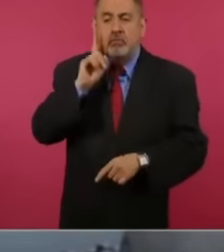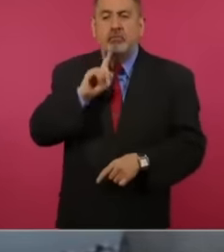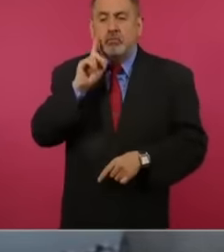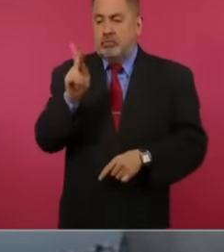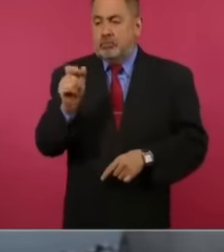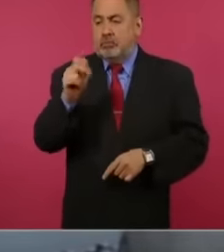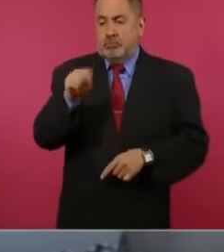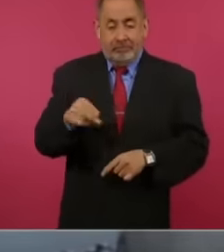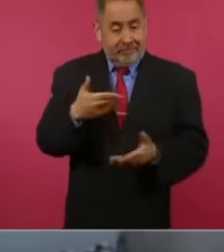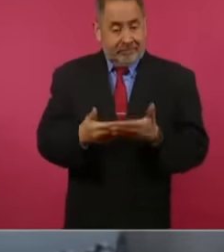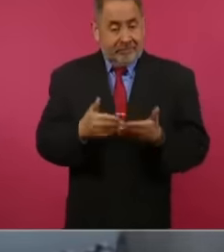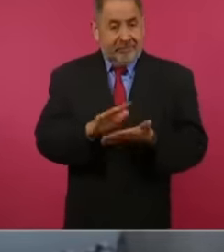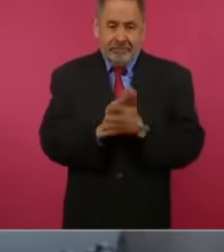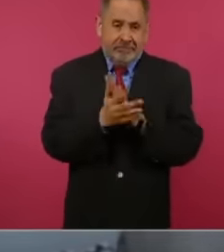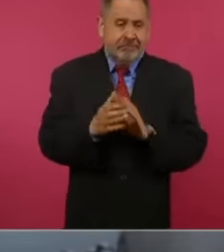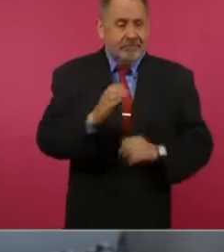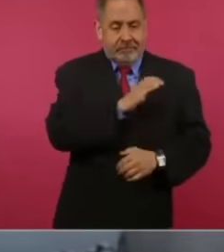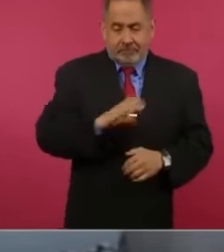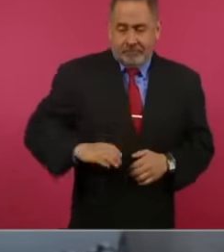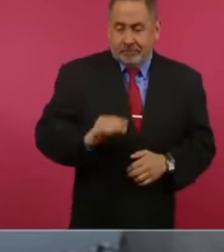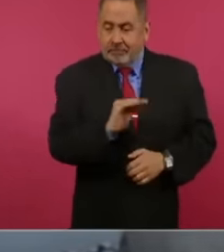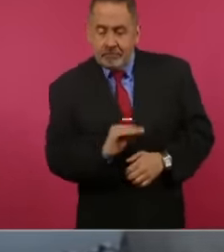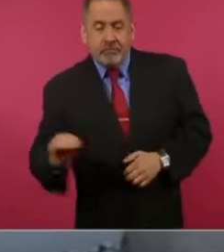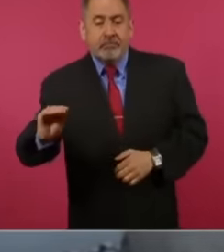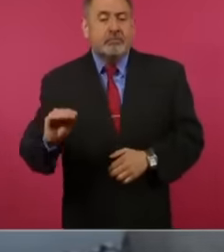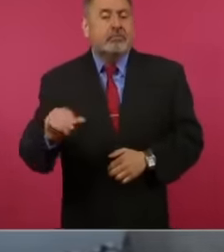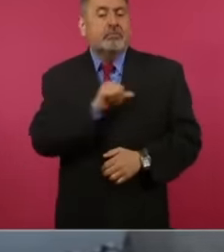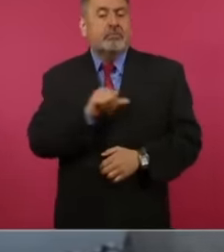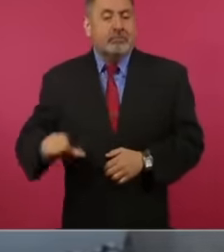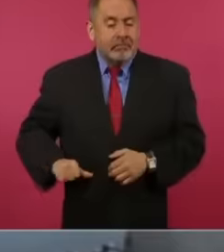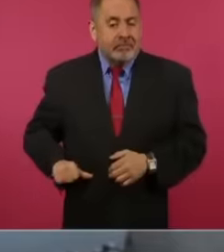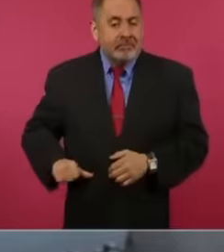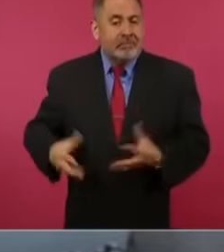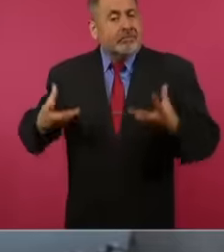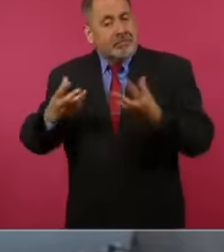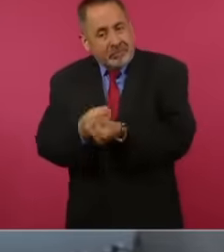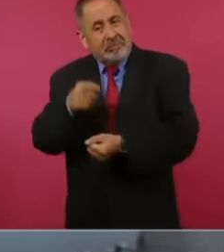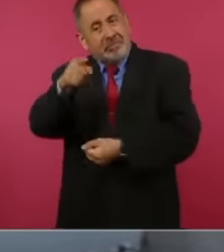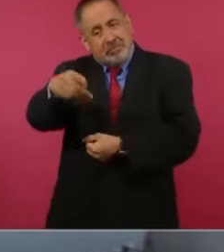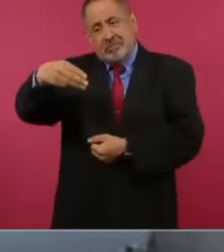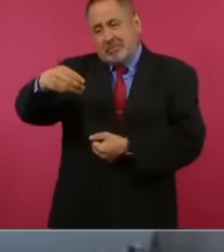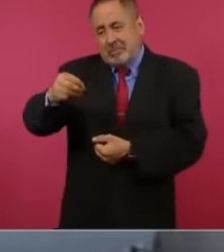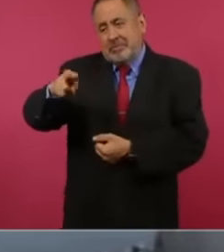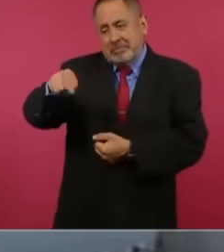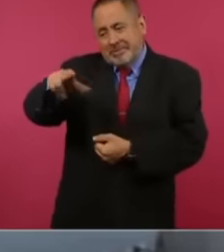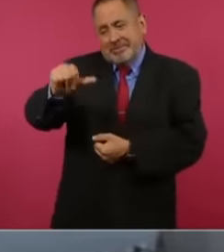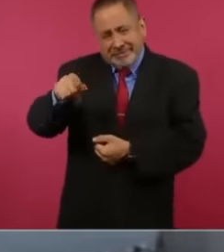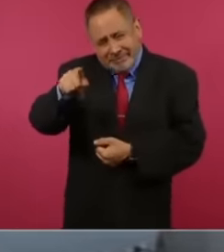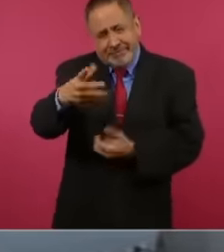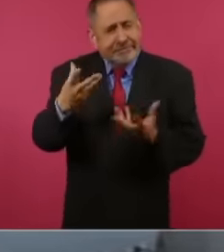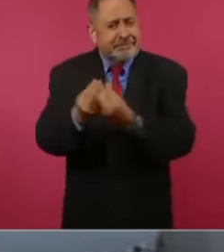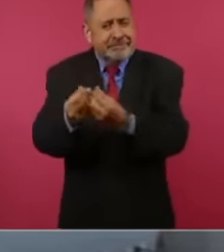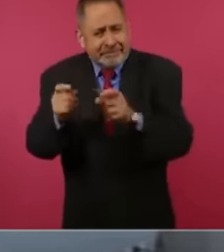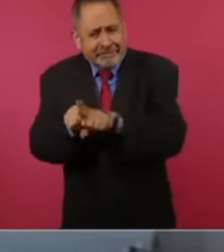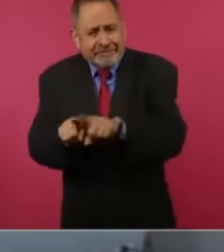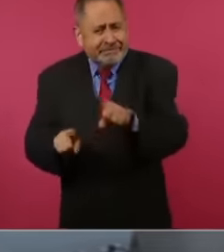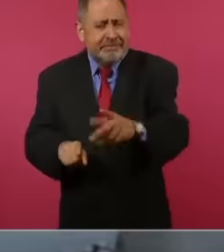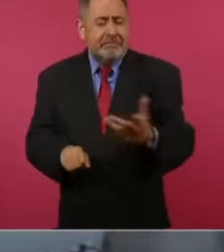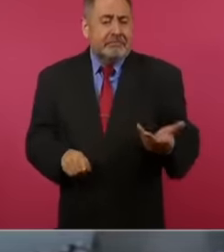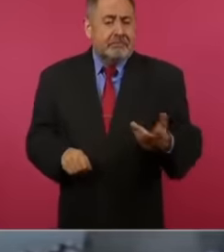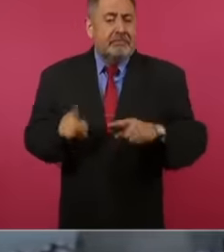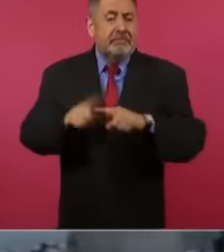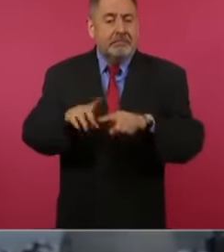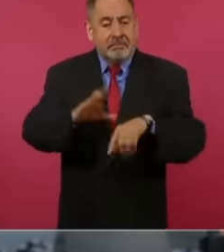que hoy es candidata a la alcaldía de Hermosillo por Morena. Por Morena. ¿Quién